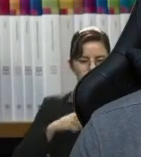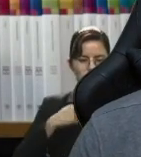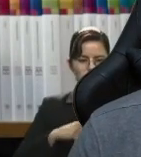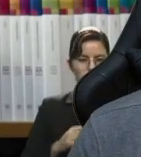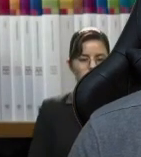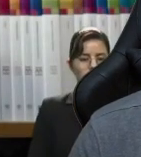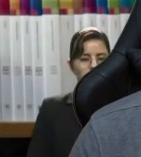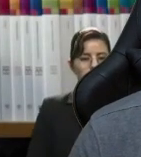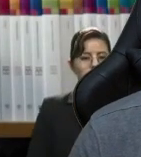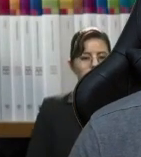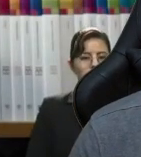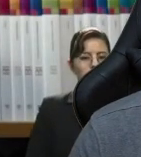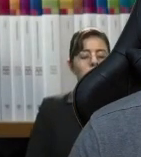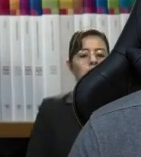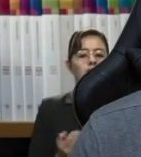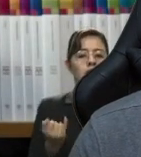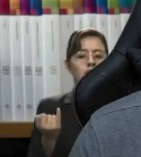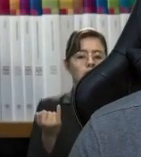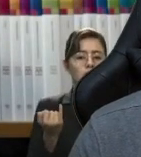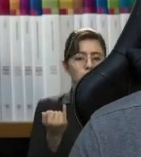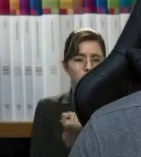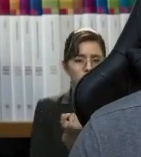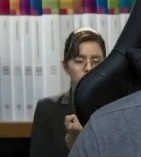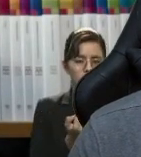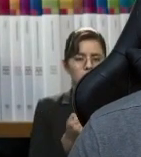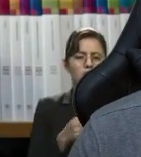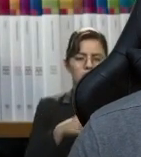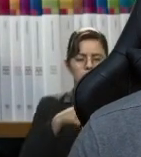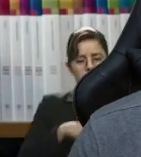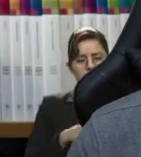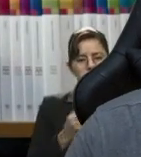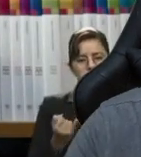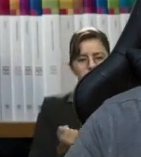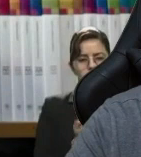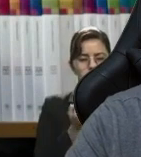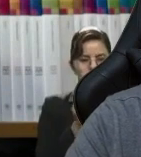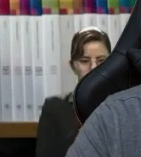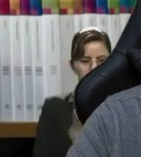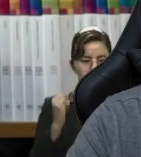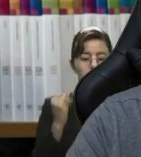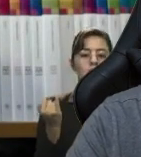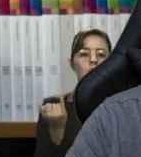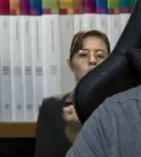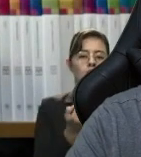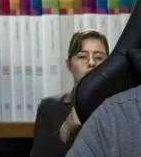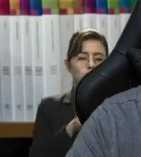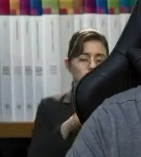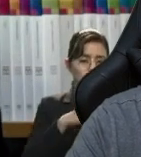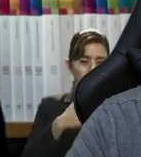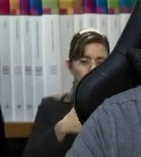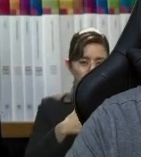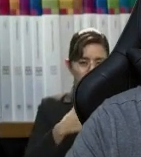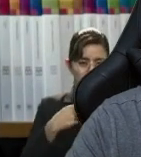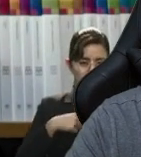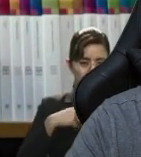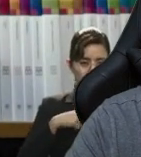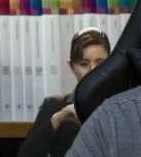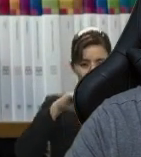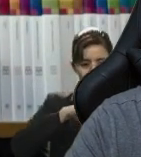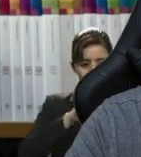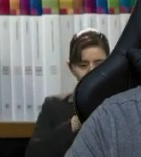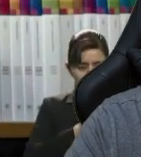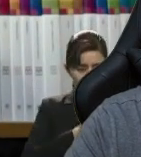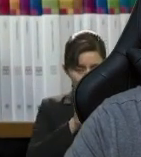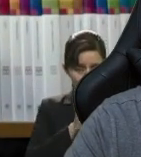y eso es porque somos y ejercemos la autonomía como la tendrán que ejercer quiénes designaremos hoy en la independencia